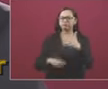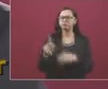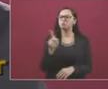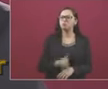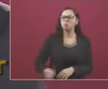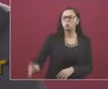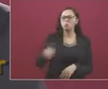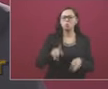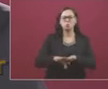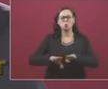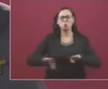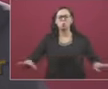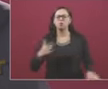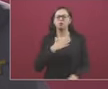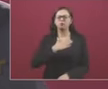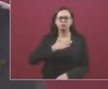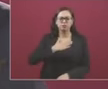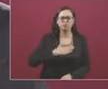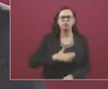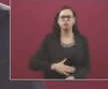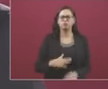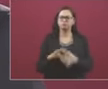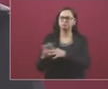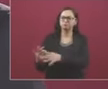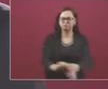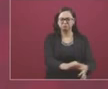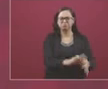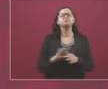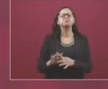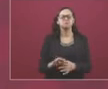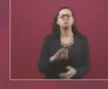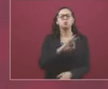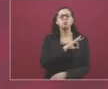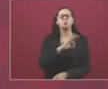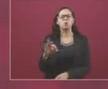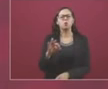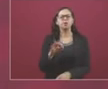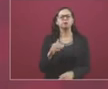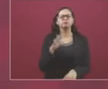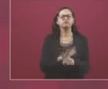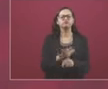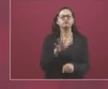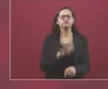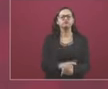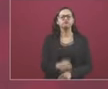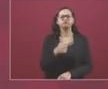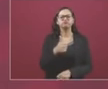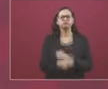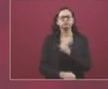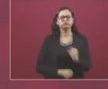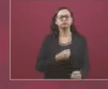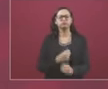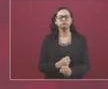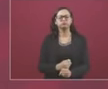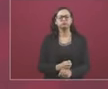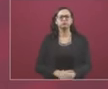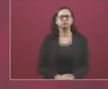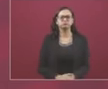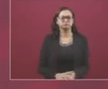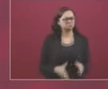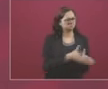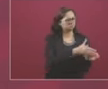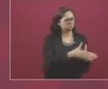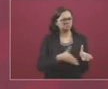justa y fraterna no tengo duda que nos alcanzará el